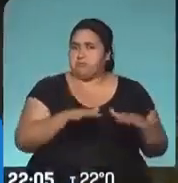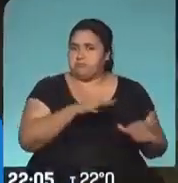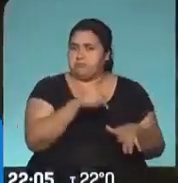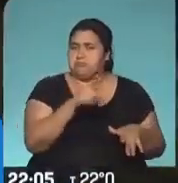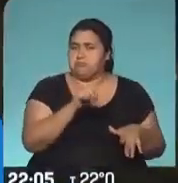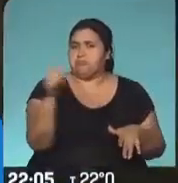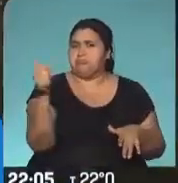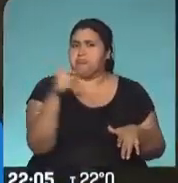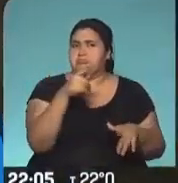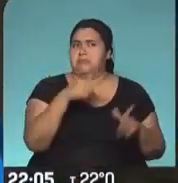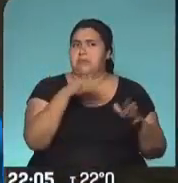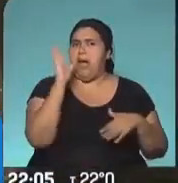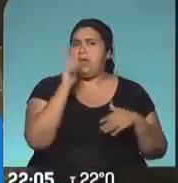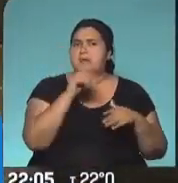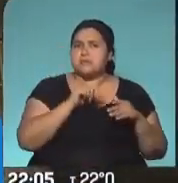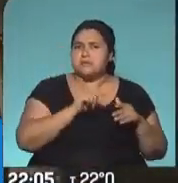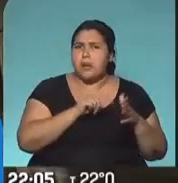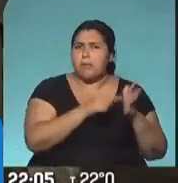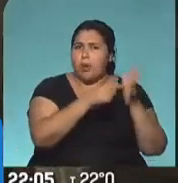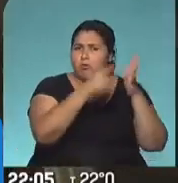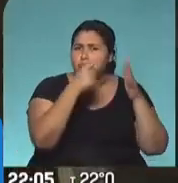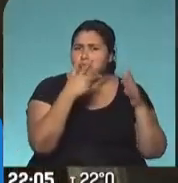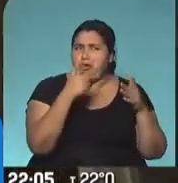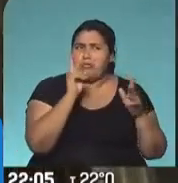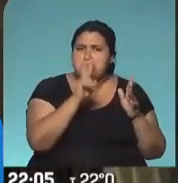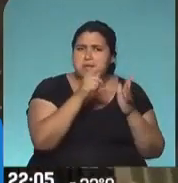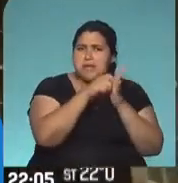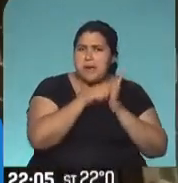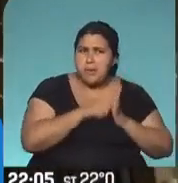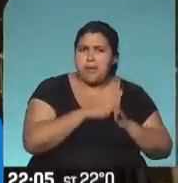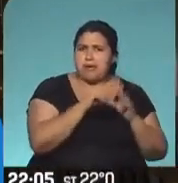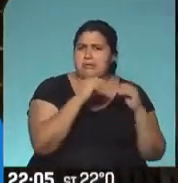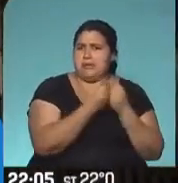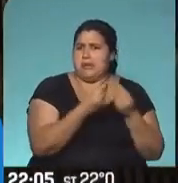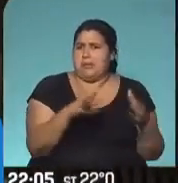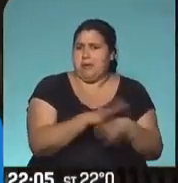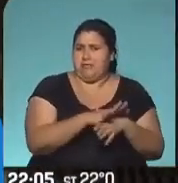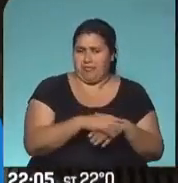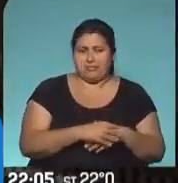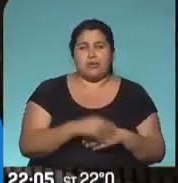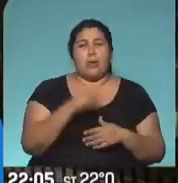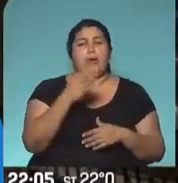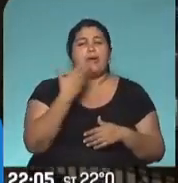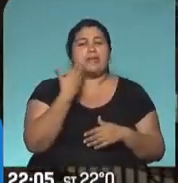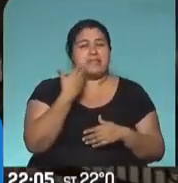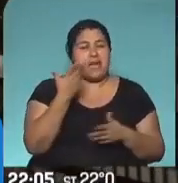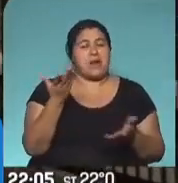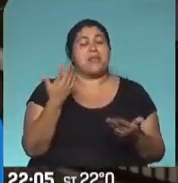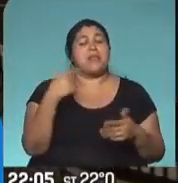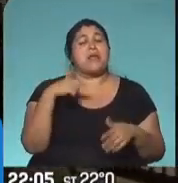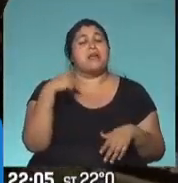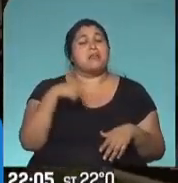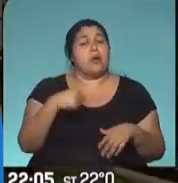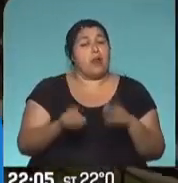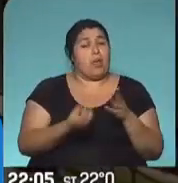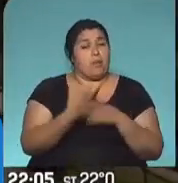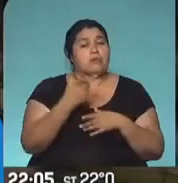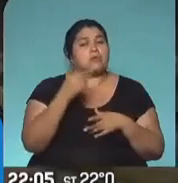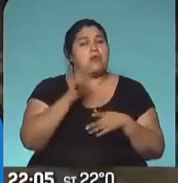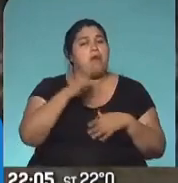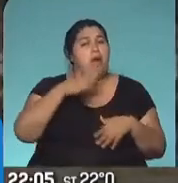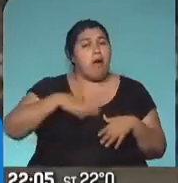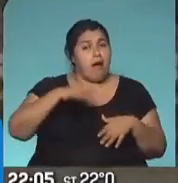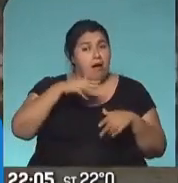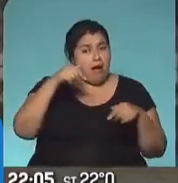superando los mejores pronósticos que le auguraban las encuestas. Afternoon, everybody. Good afternoon. This morning I